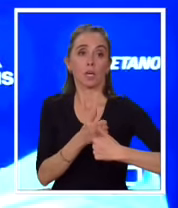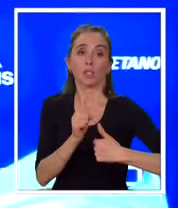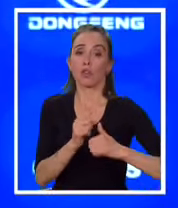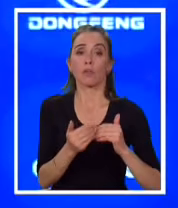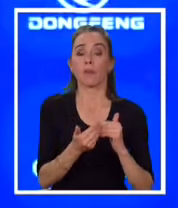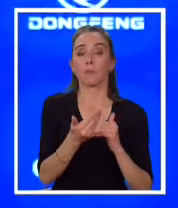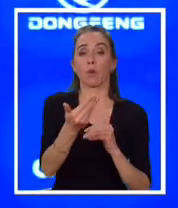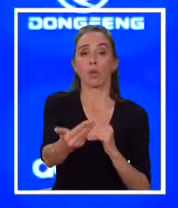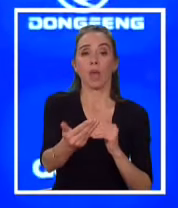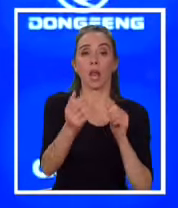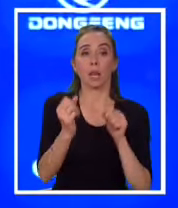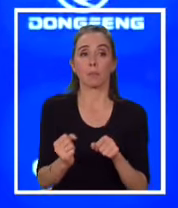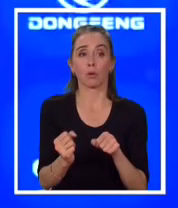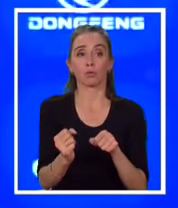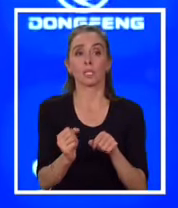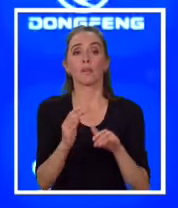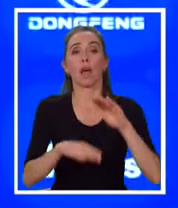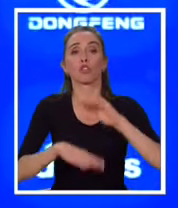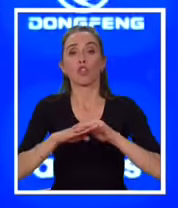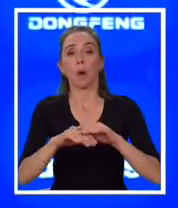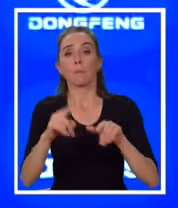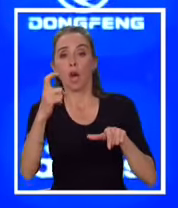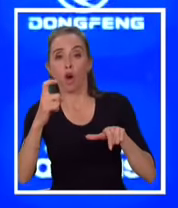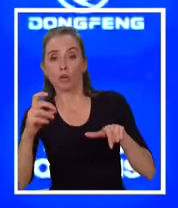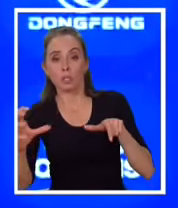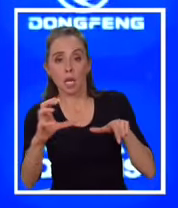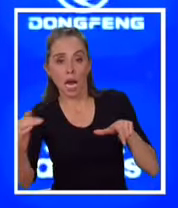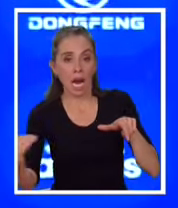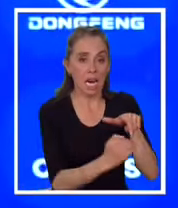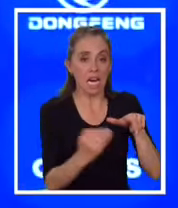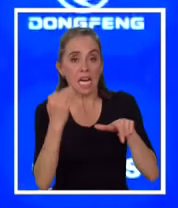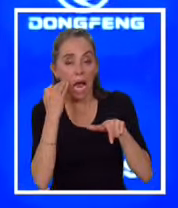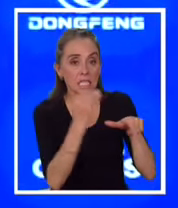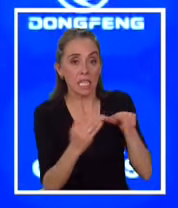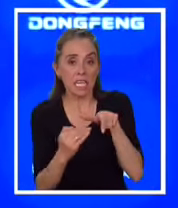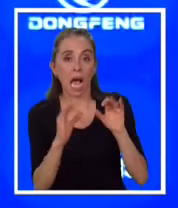conceder más de 11 remates por partido,